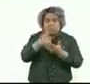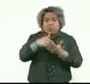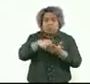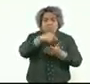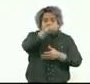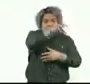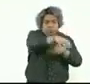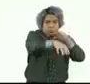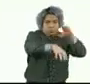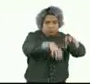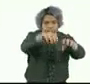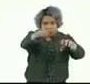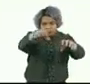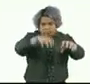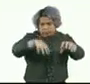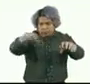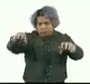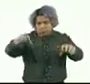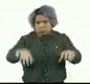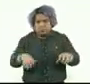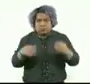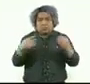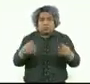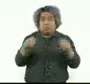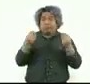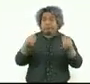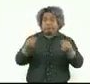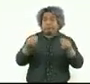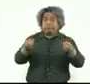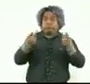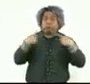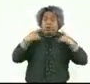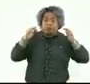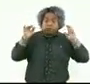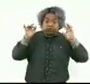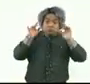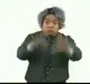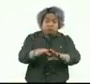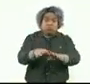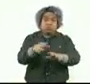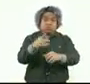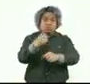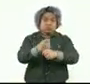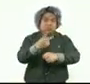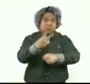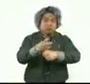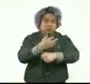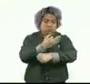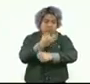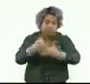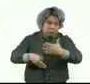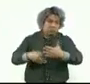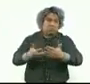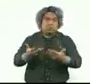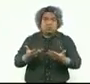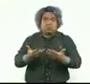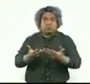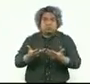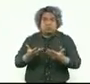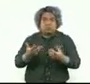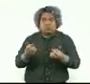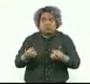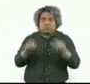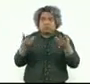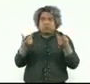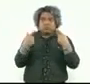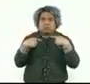cantidad impresionante de personas que están yendo como rezagados. ¿Cuántos de ellos, pues, es personas que no se habían querido vacunar y